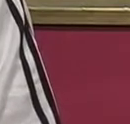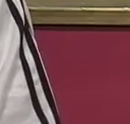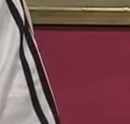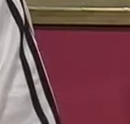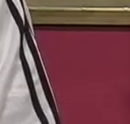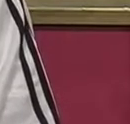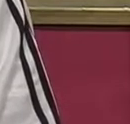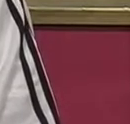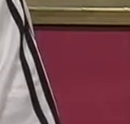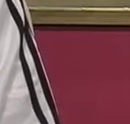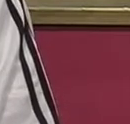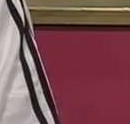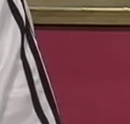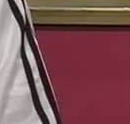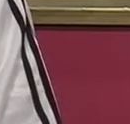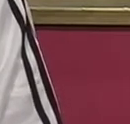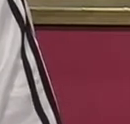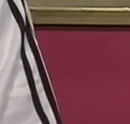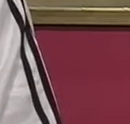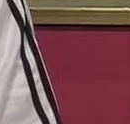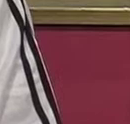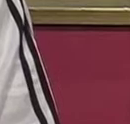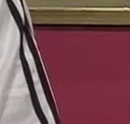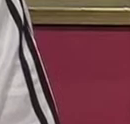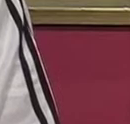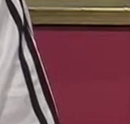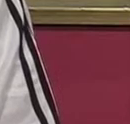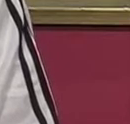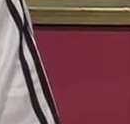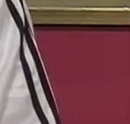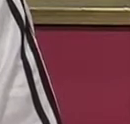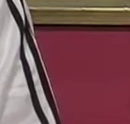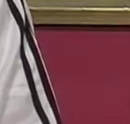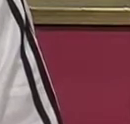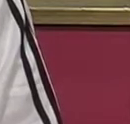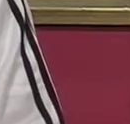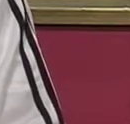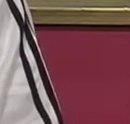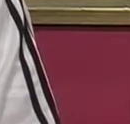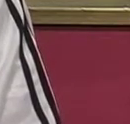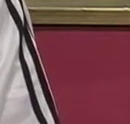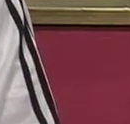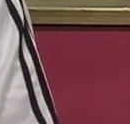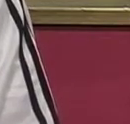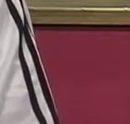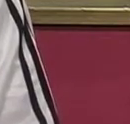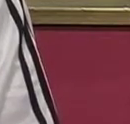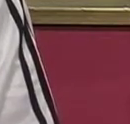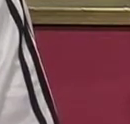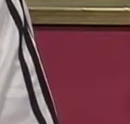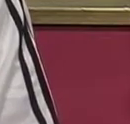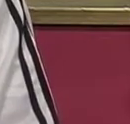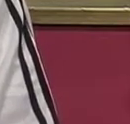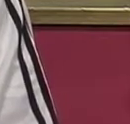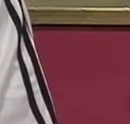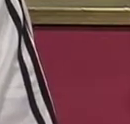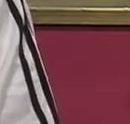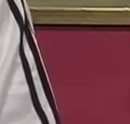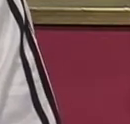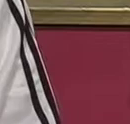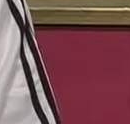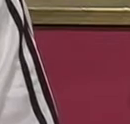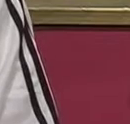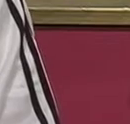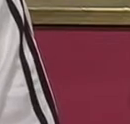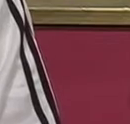entero por qué causa están enfermos ellos Por qué causa que si tú reconoces al Señor déjame decirte que si reconoces al señor como tu único y suficiente Señor